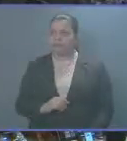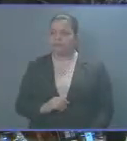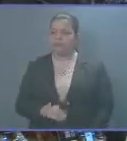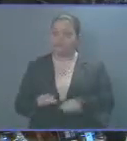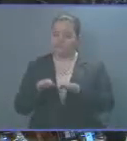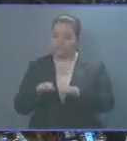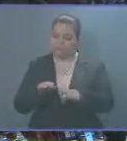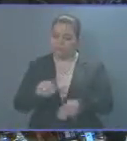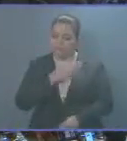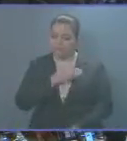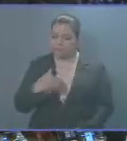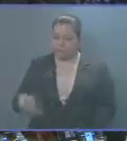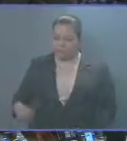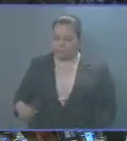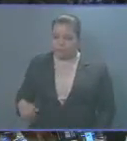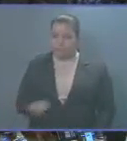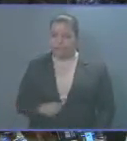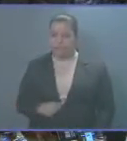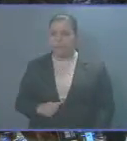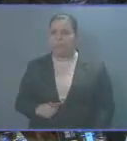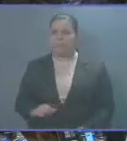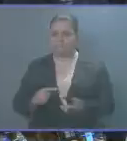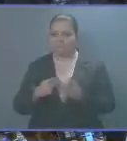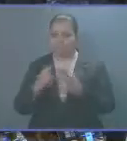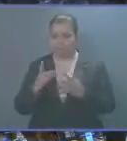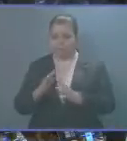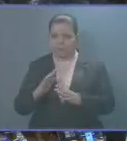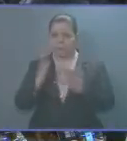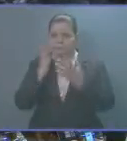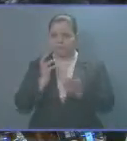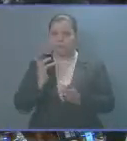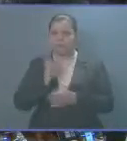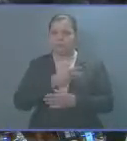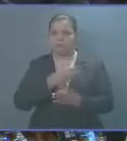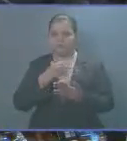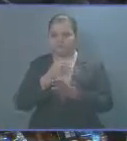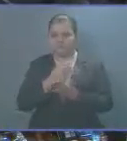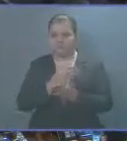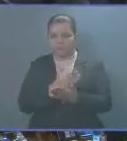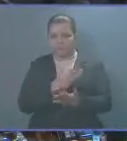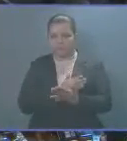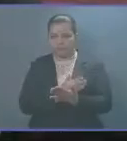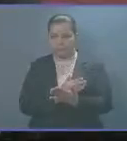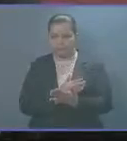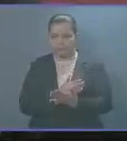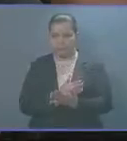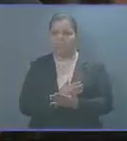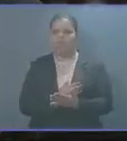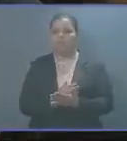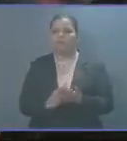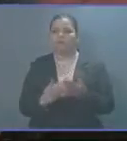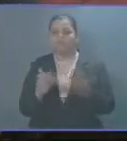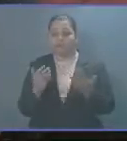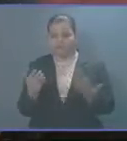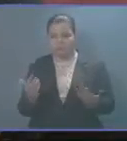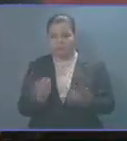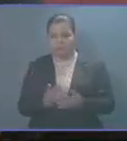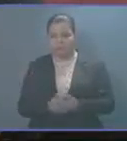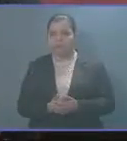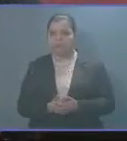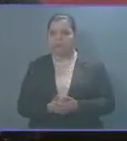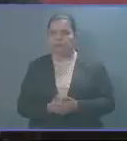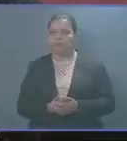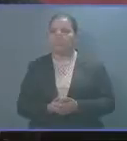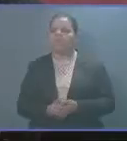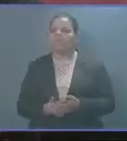Gracias, señor presidente. Es en el sentido de modificar la agenda también para hacer